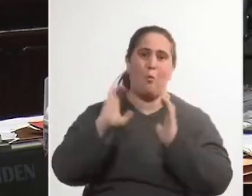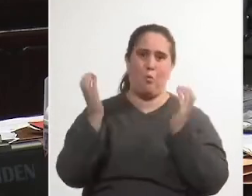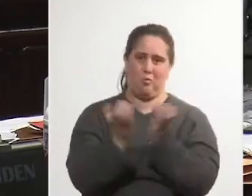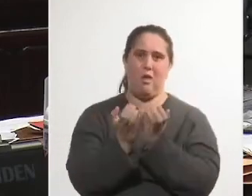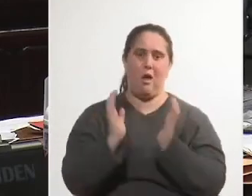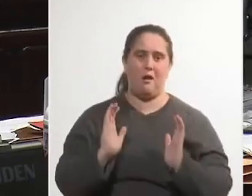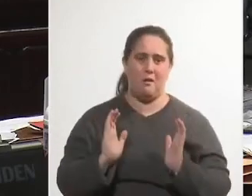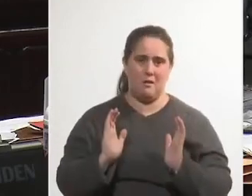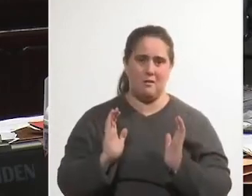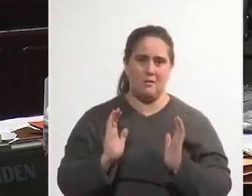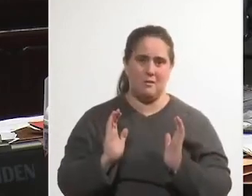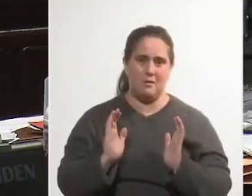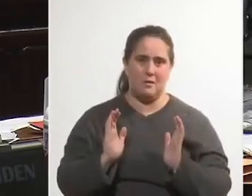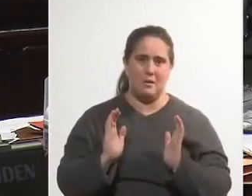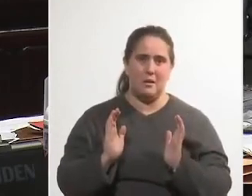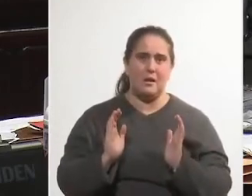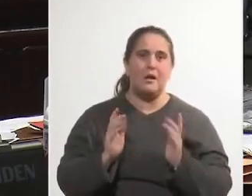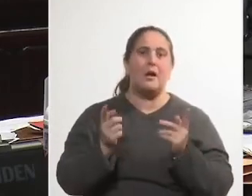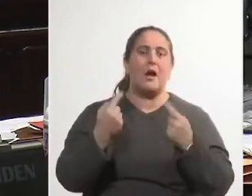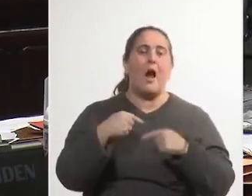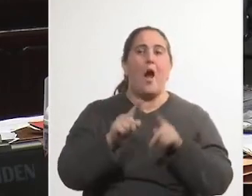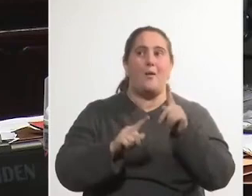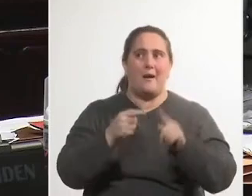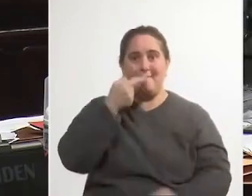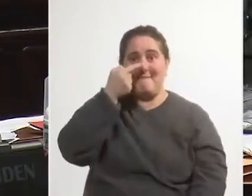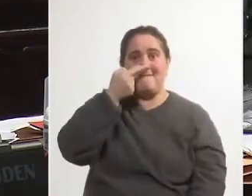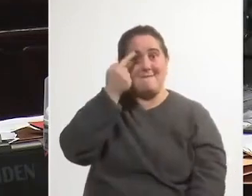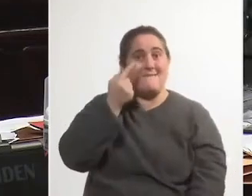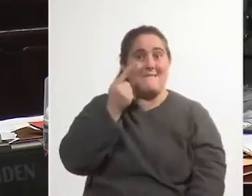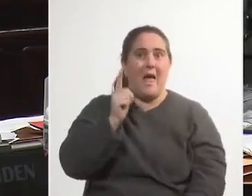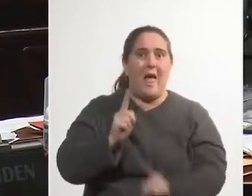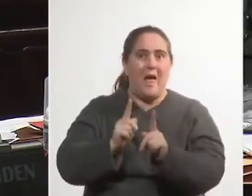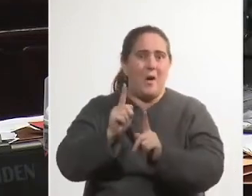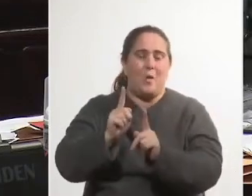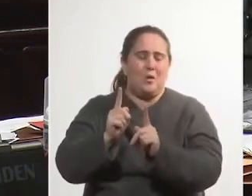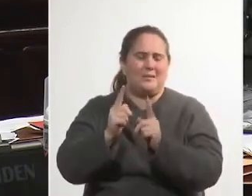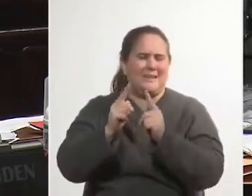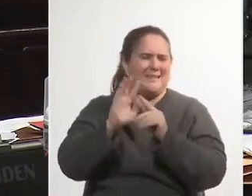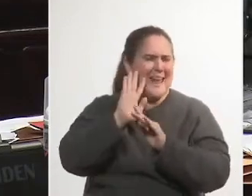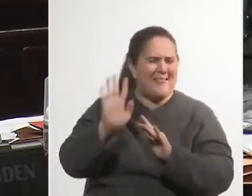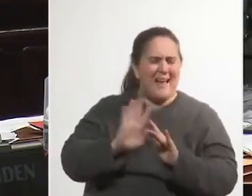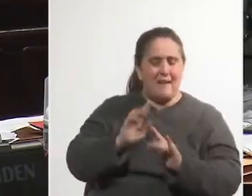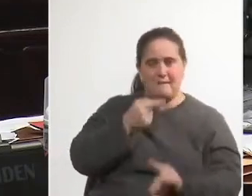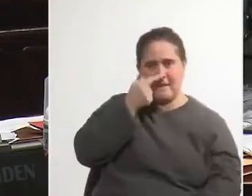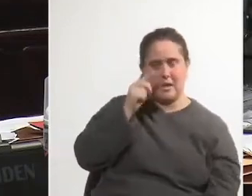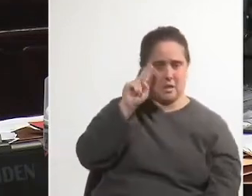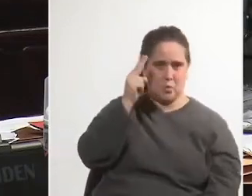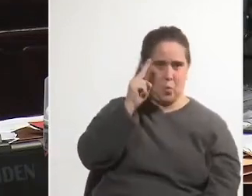mundial por personeros de intereses muy alejados a los intereses nuestros.